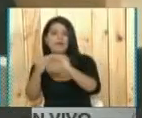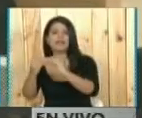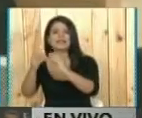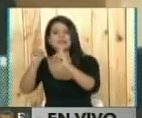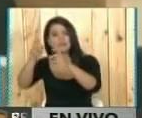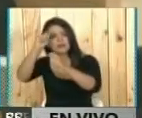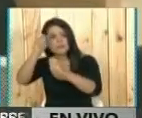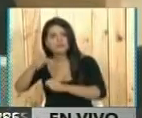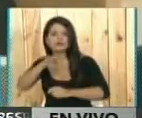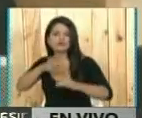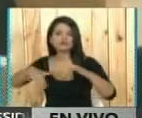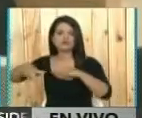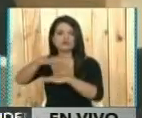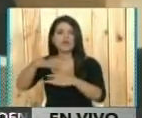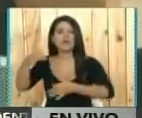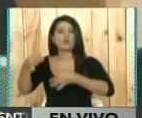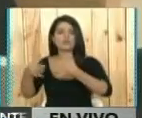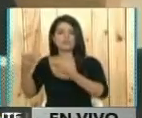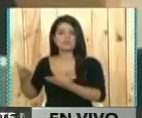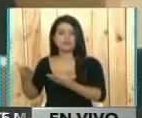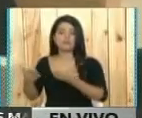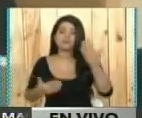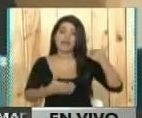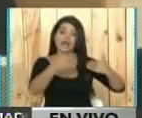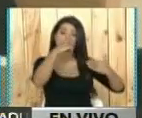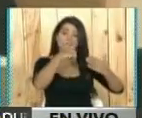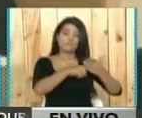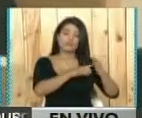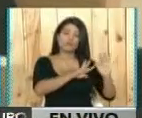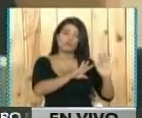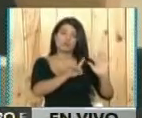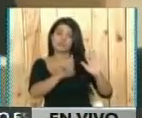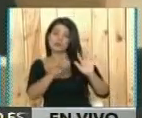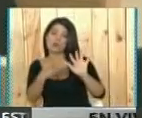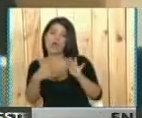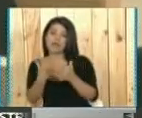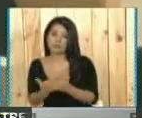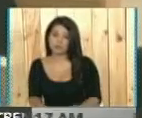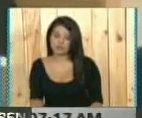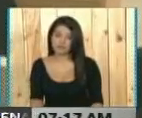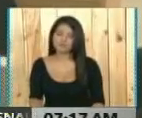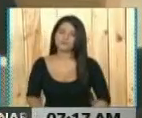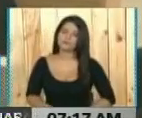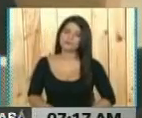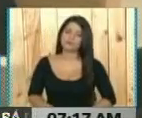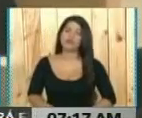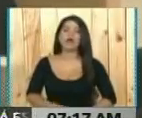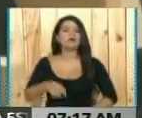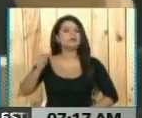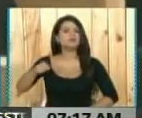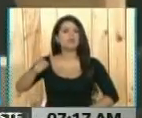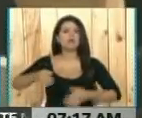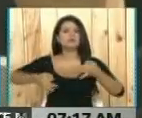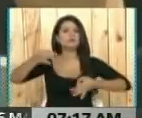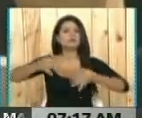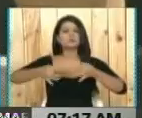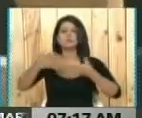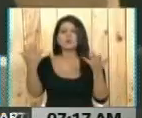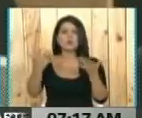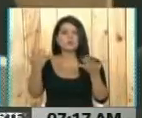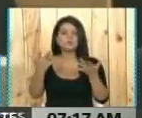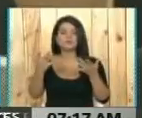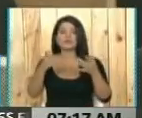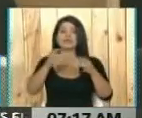justicia vigente desde 1999. El sistema de justicia venezolano lo conforman el Tribunal Supremo